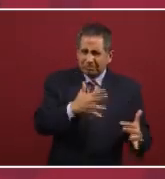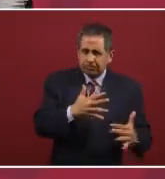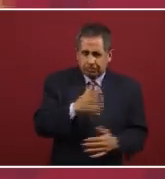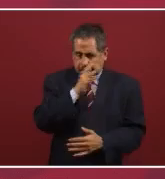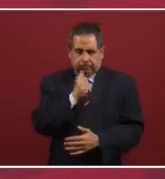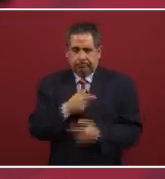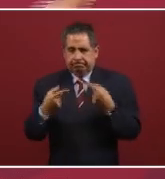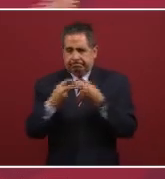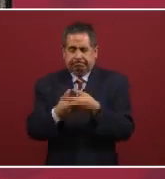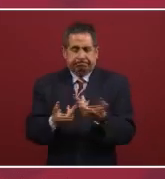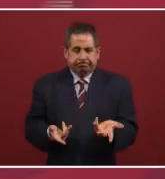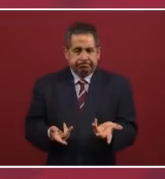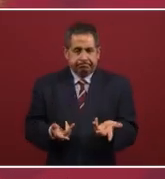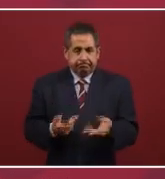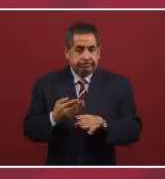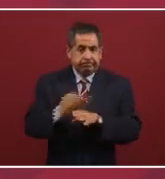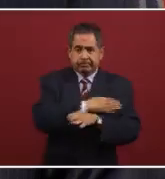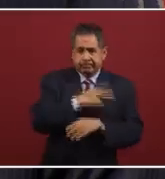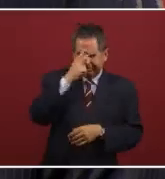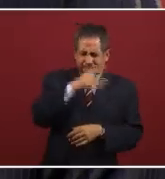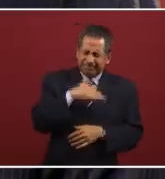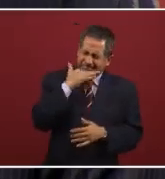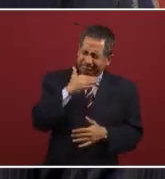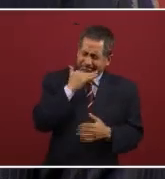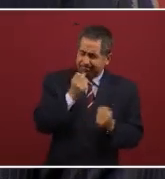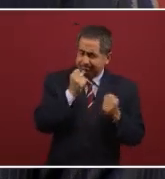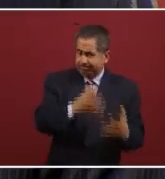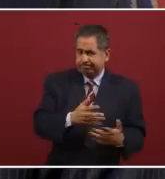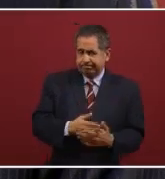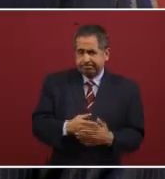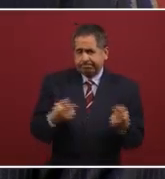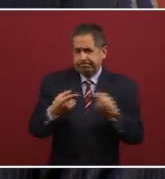con la corrupción que había en México?